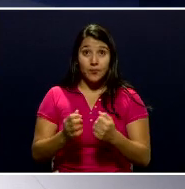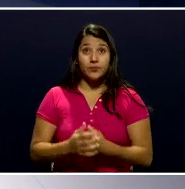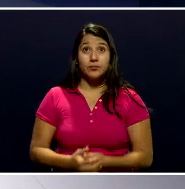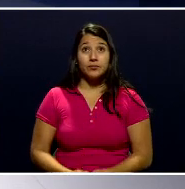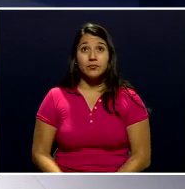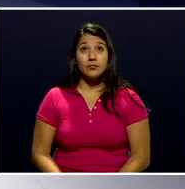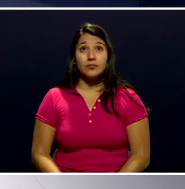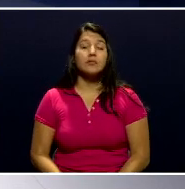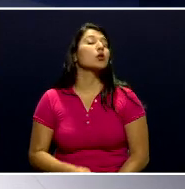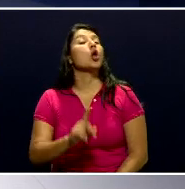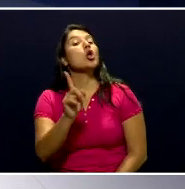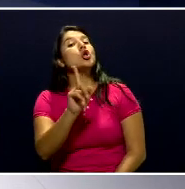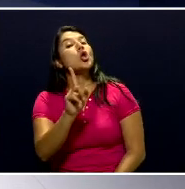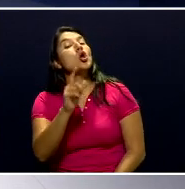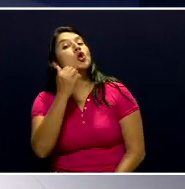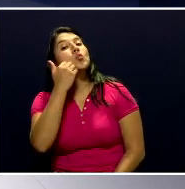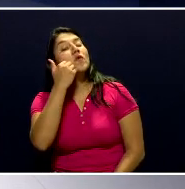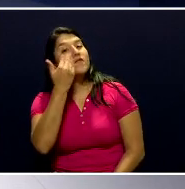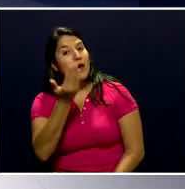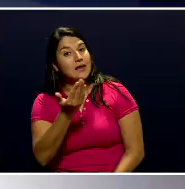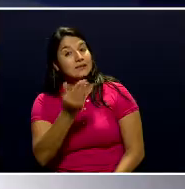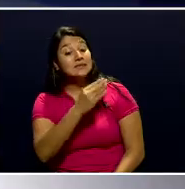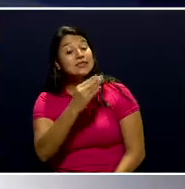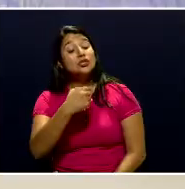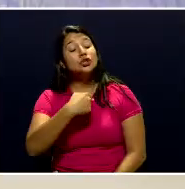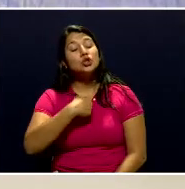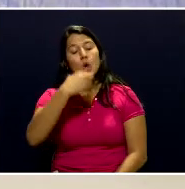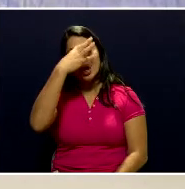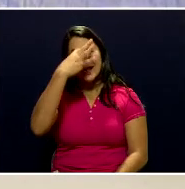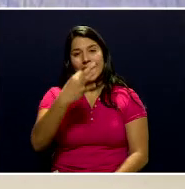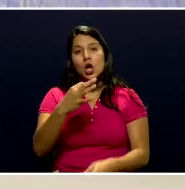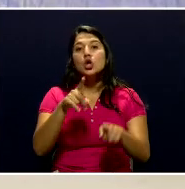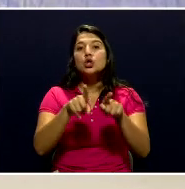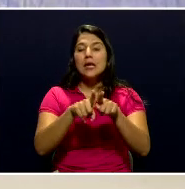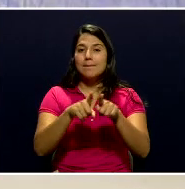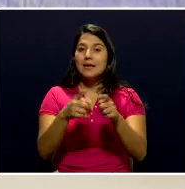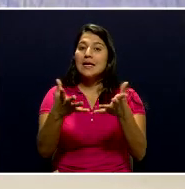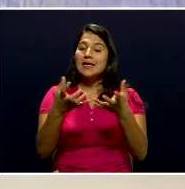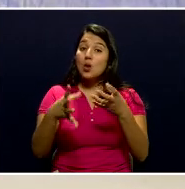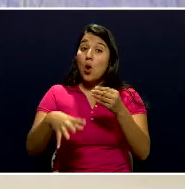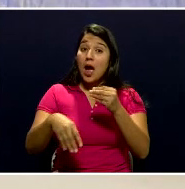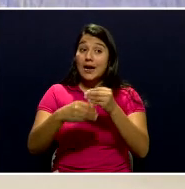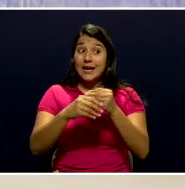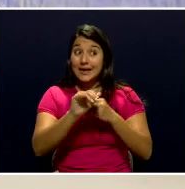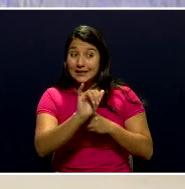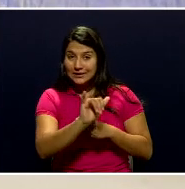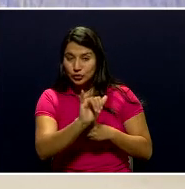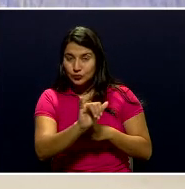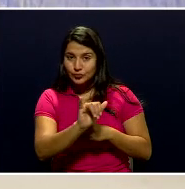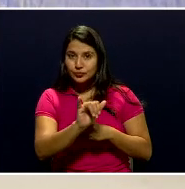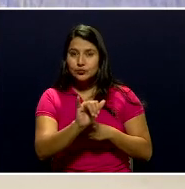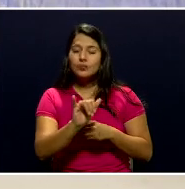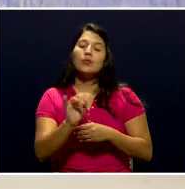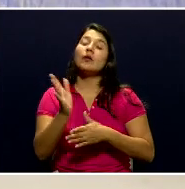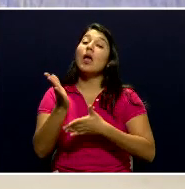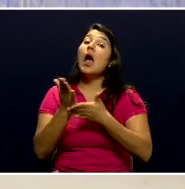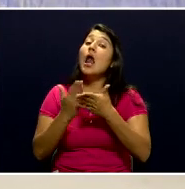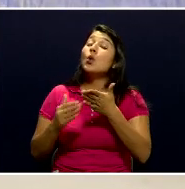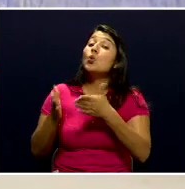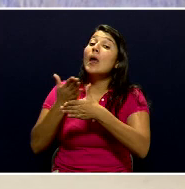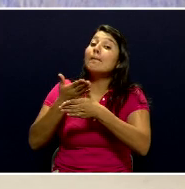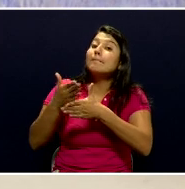No es fácil, y yo creo que yo ampliaría ahí esto que está mencionando usted sobre que hay cierta parte